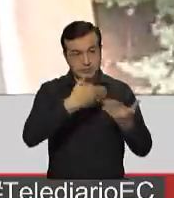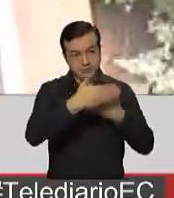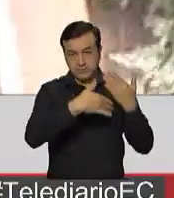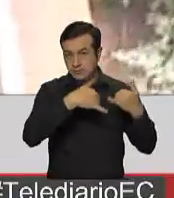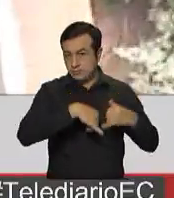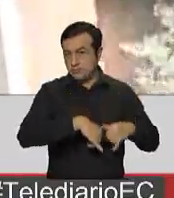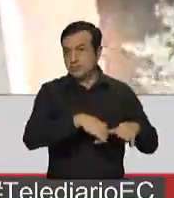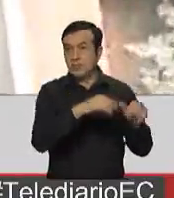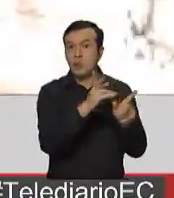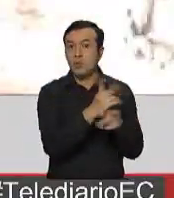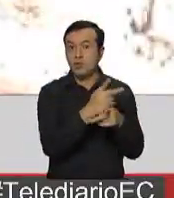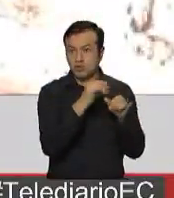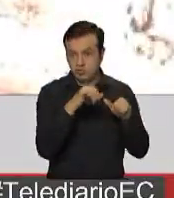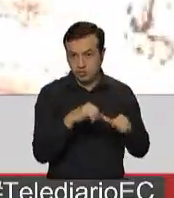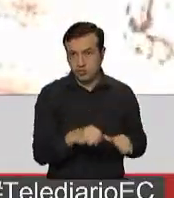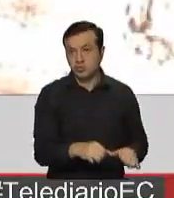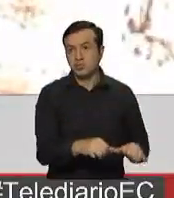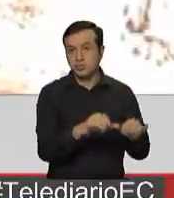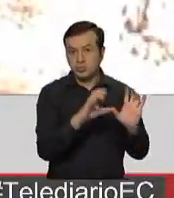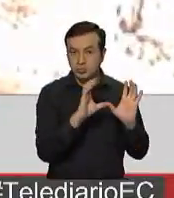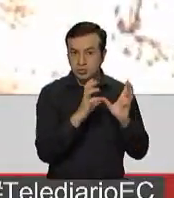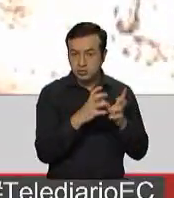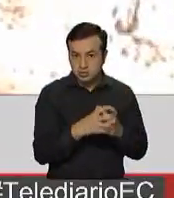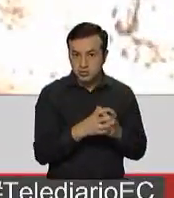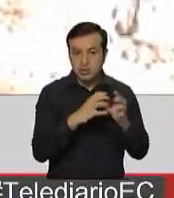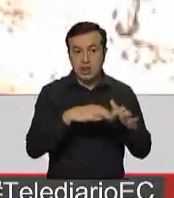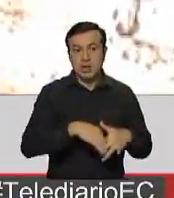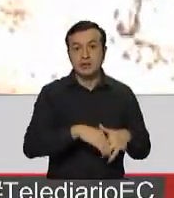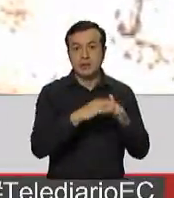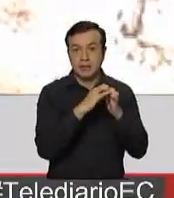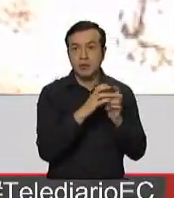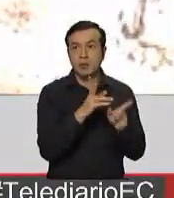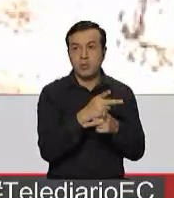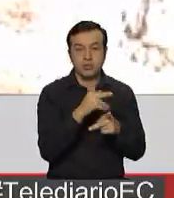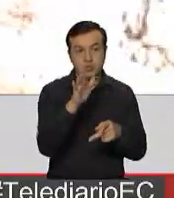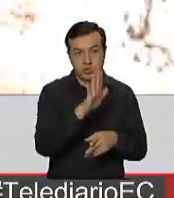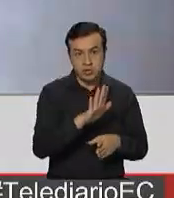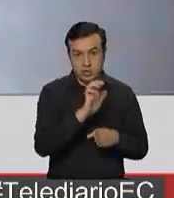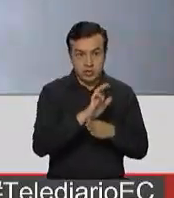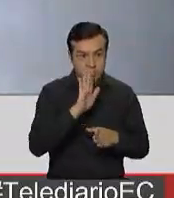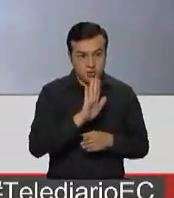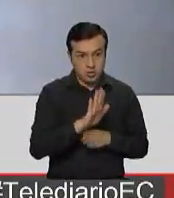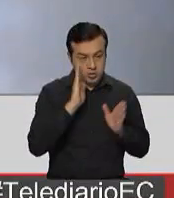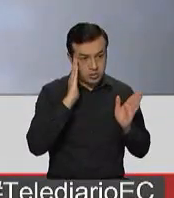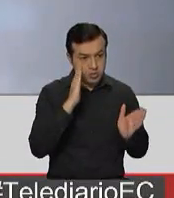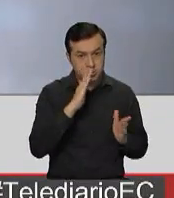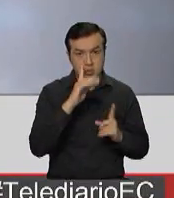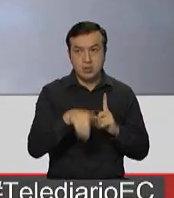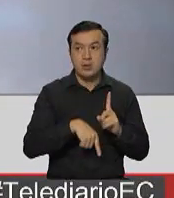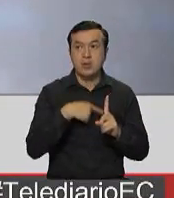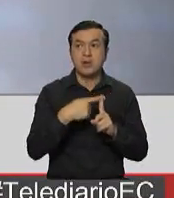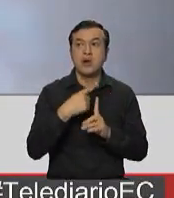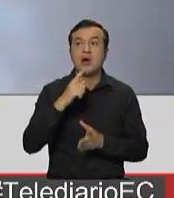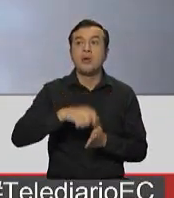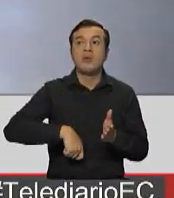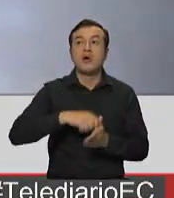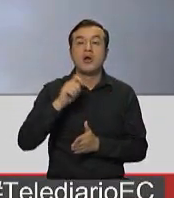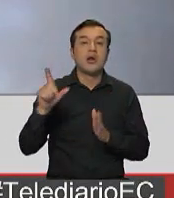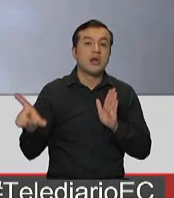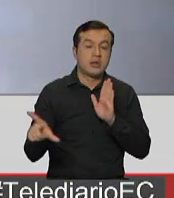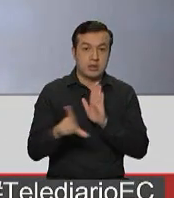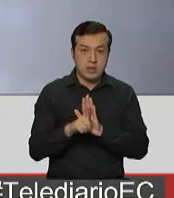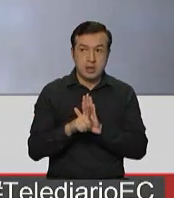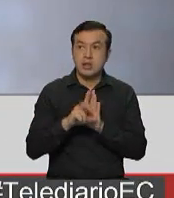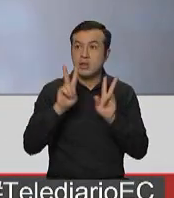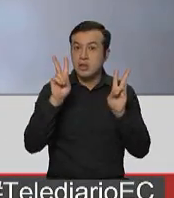de la cadena productiva de la palmicultura y reactivar este sector productivo del país. Además, fue aprobada la Ley Orgánica contra